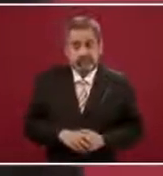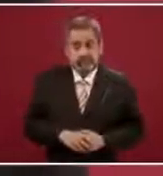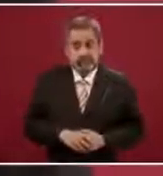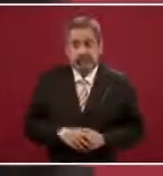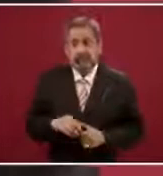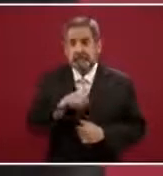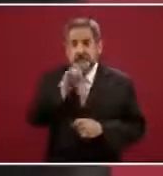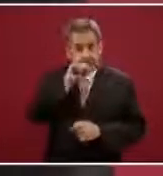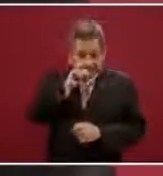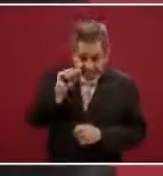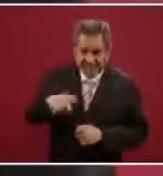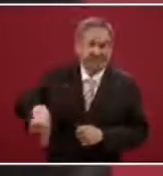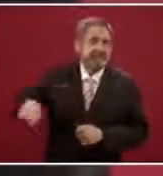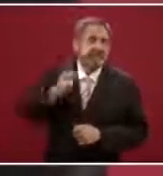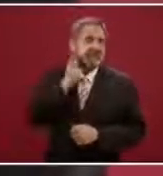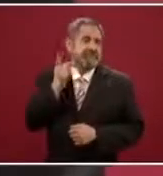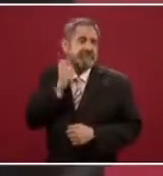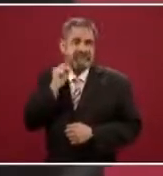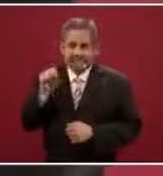y los legisladores